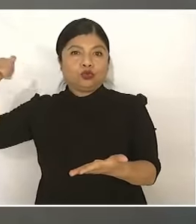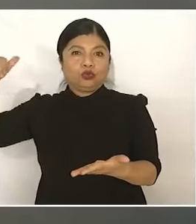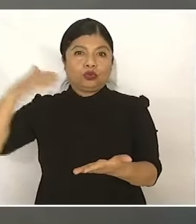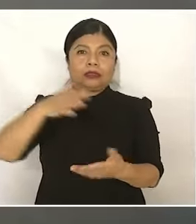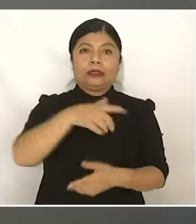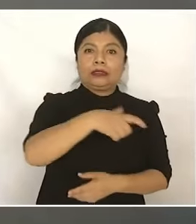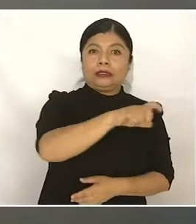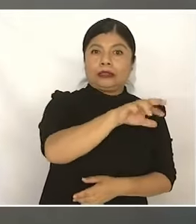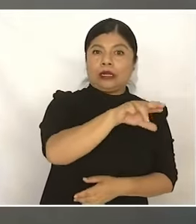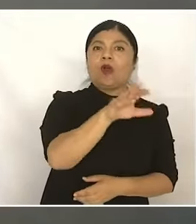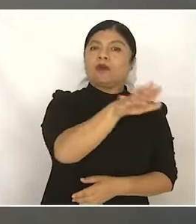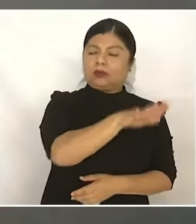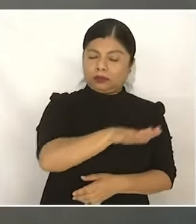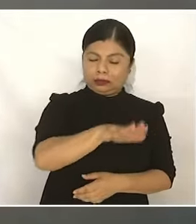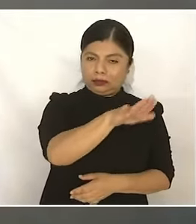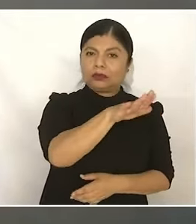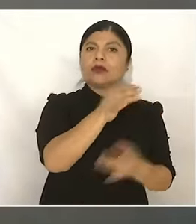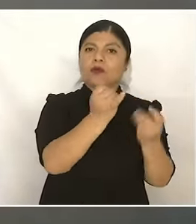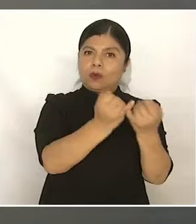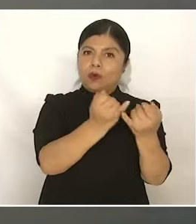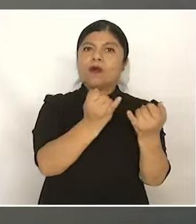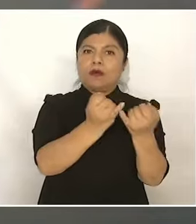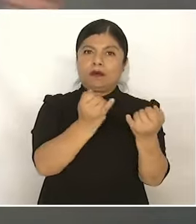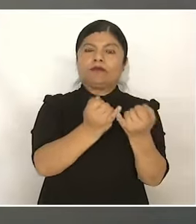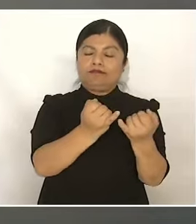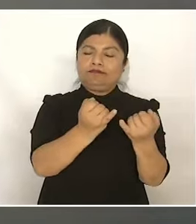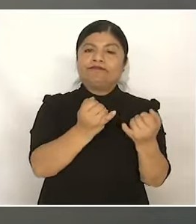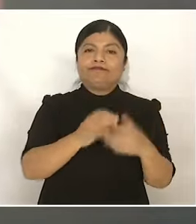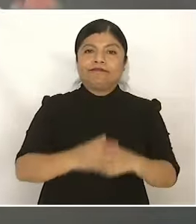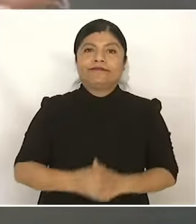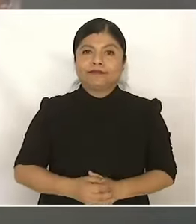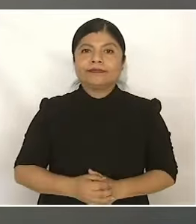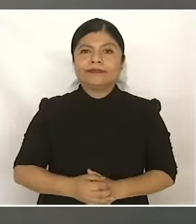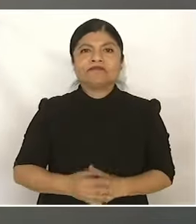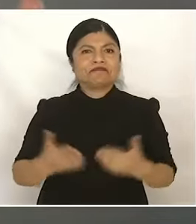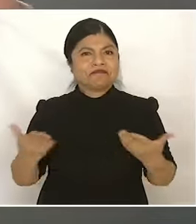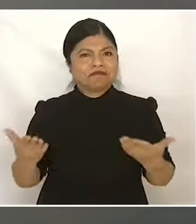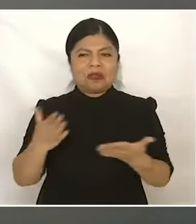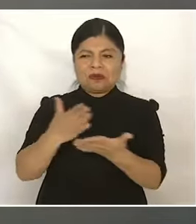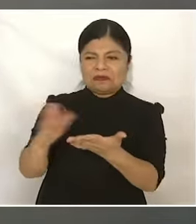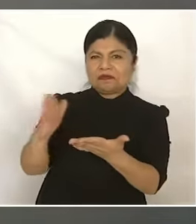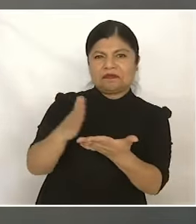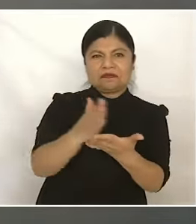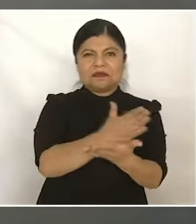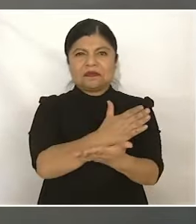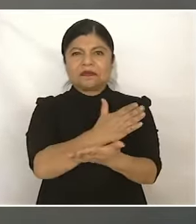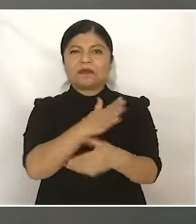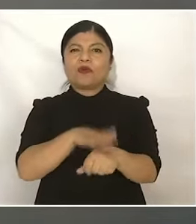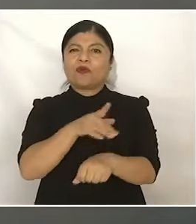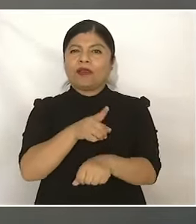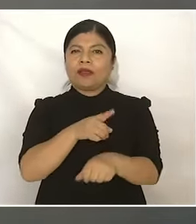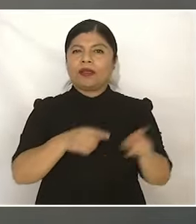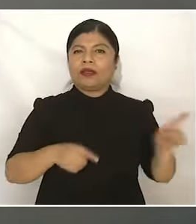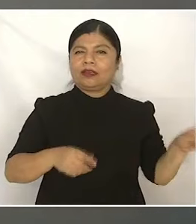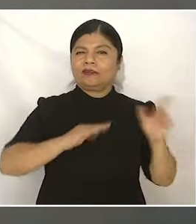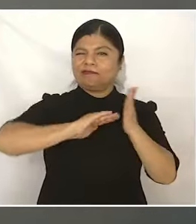territorio. También porque querían apropiarse de las tierras